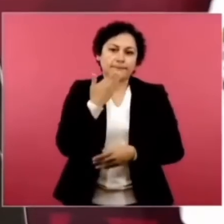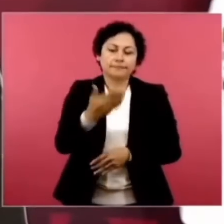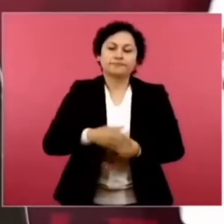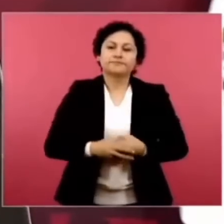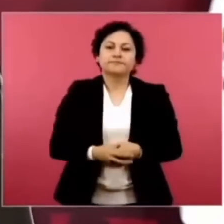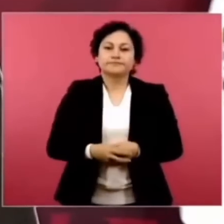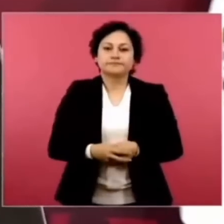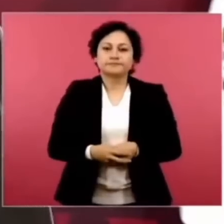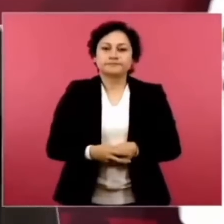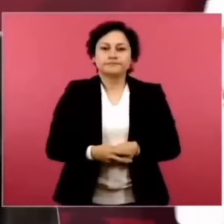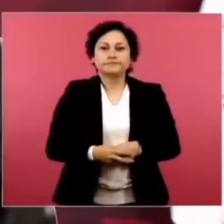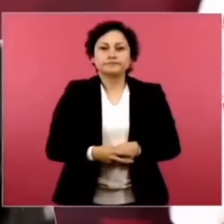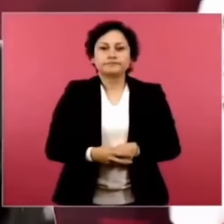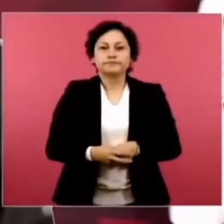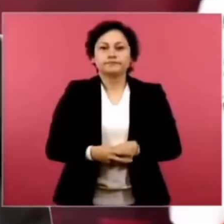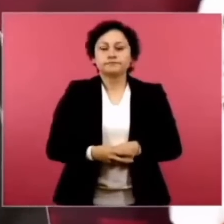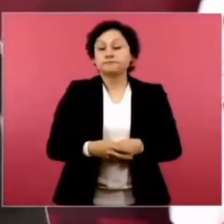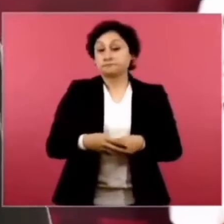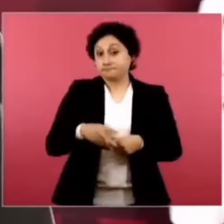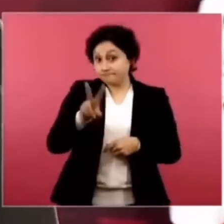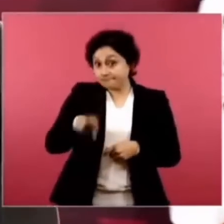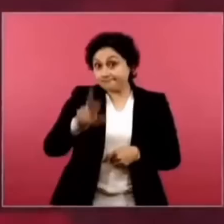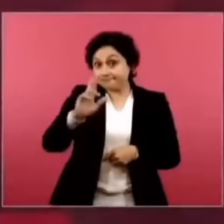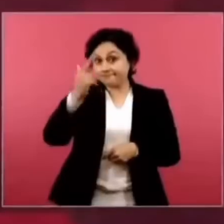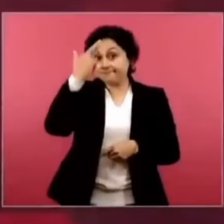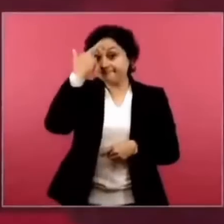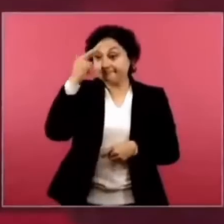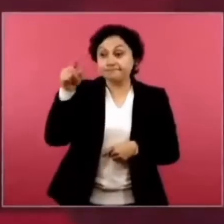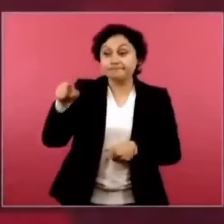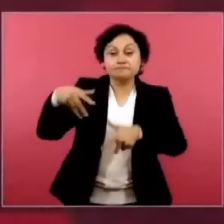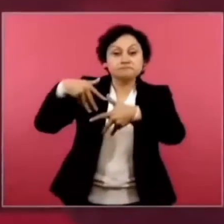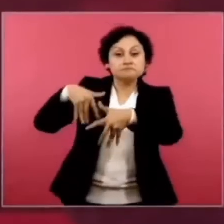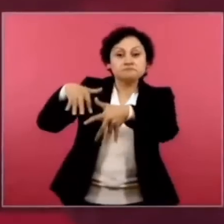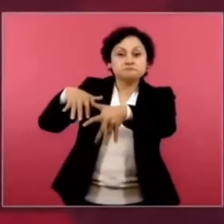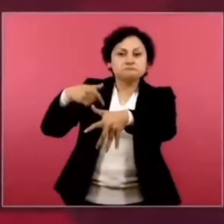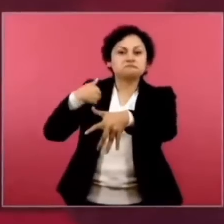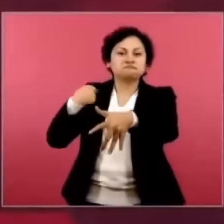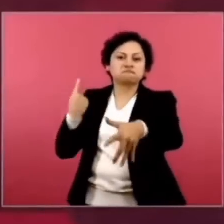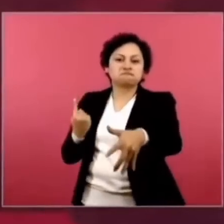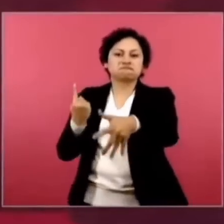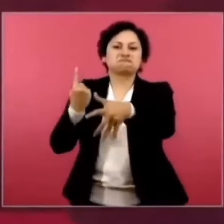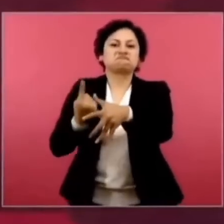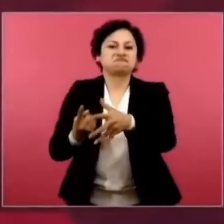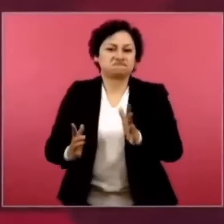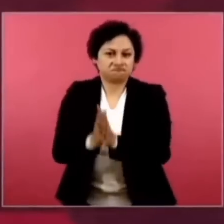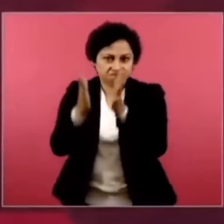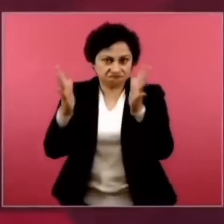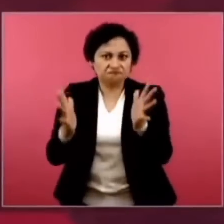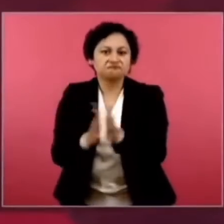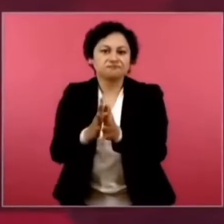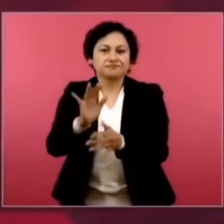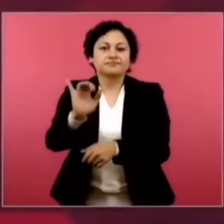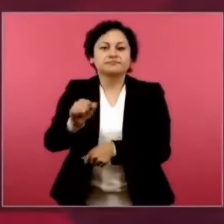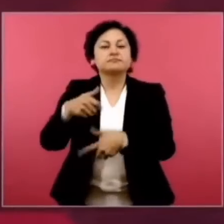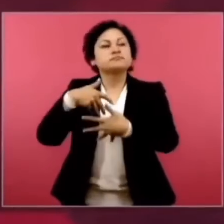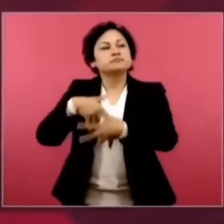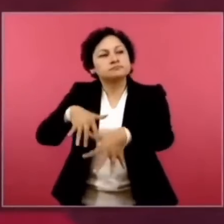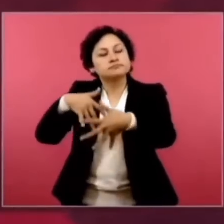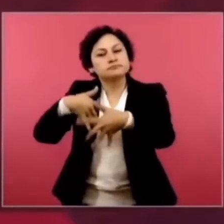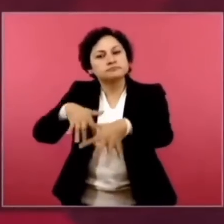Y se hacían las manifestaciones, yo participaba y pasábamos por Excelsior,